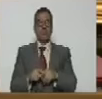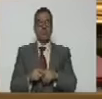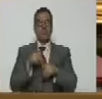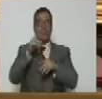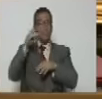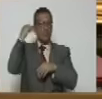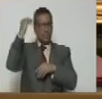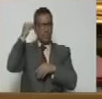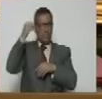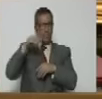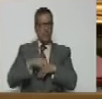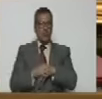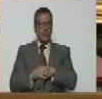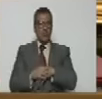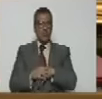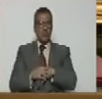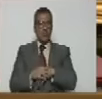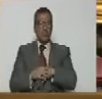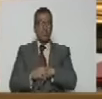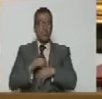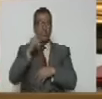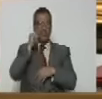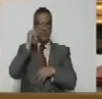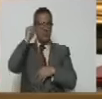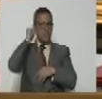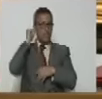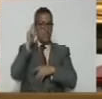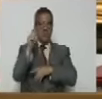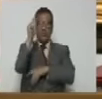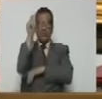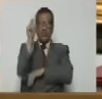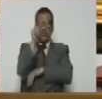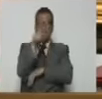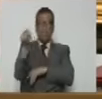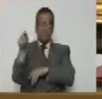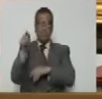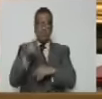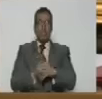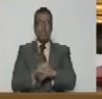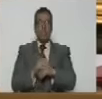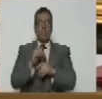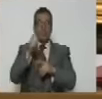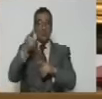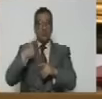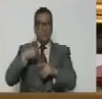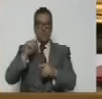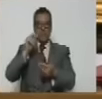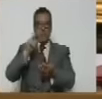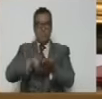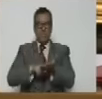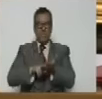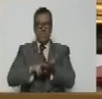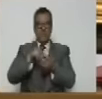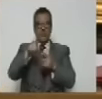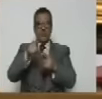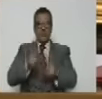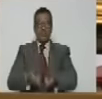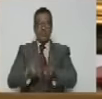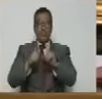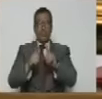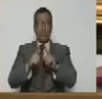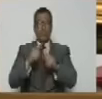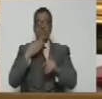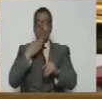En consideración. Las honorables diputadas y los honorables diputados que estén a favor de aprobar la